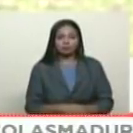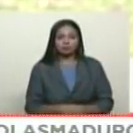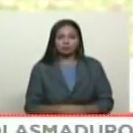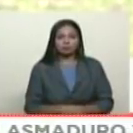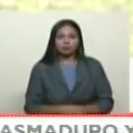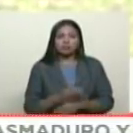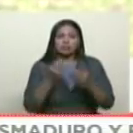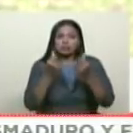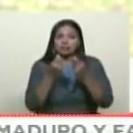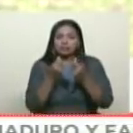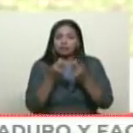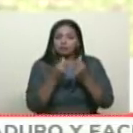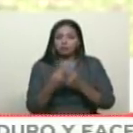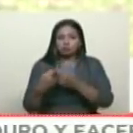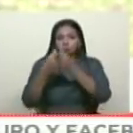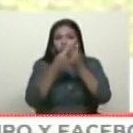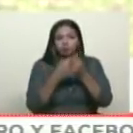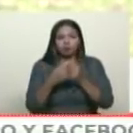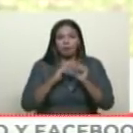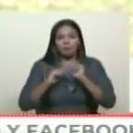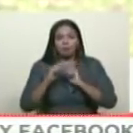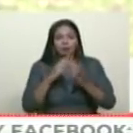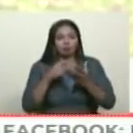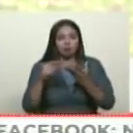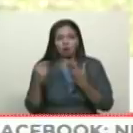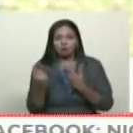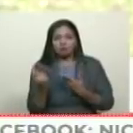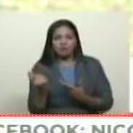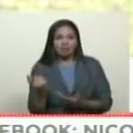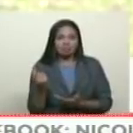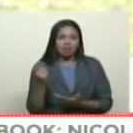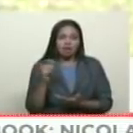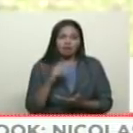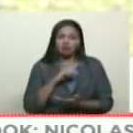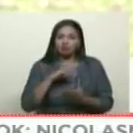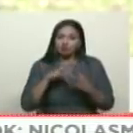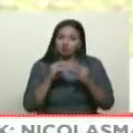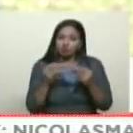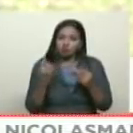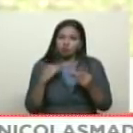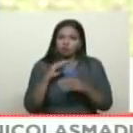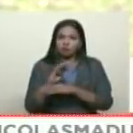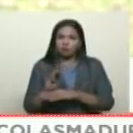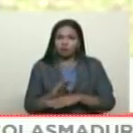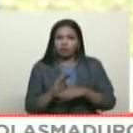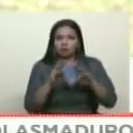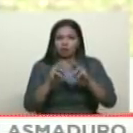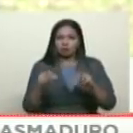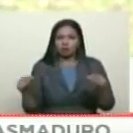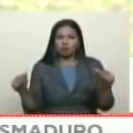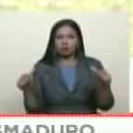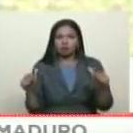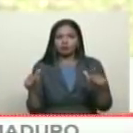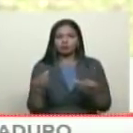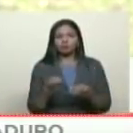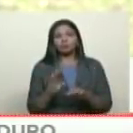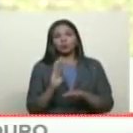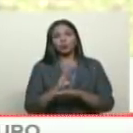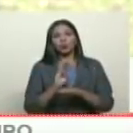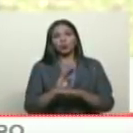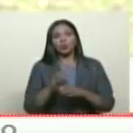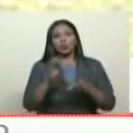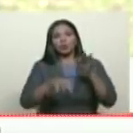dinero para mover la logística. Bueno, todo lo que tiene que ver con la protección de la tierra, la protección de la